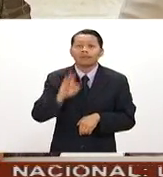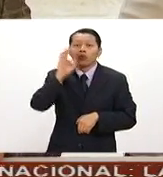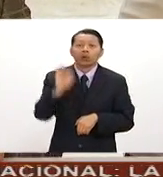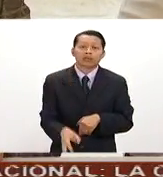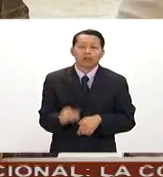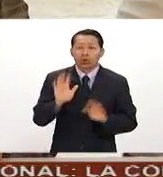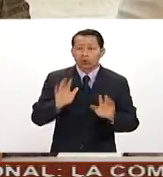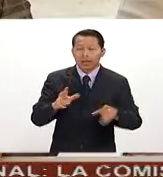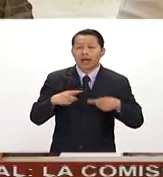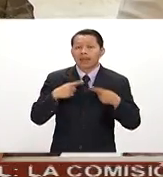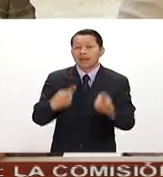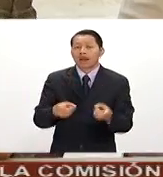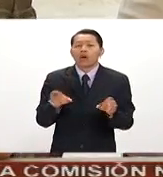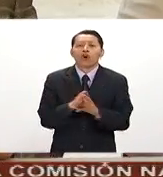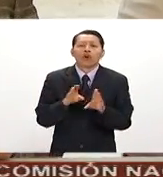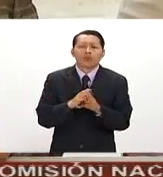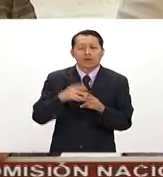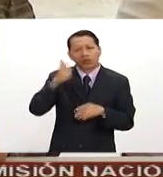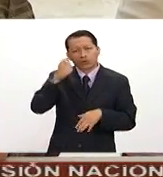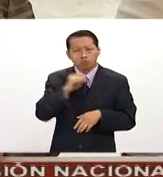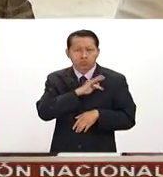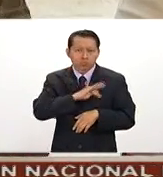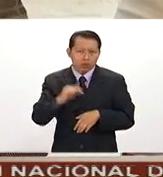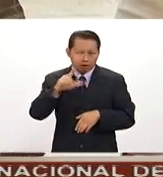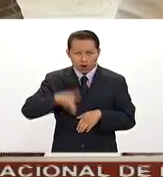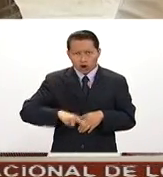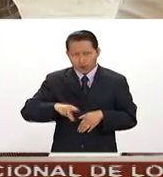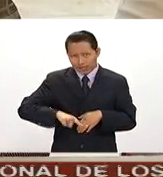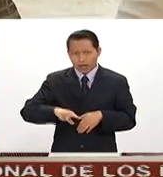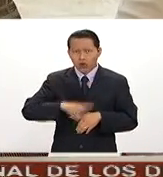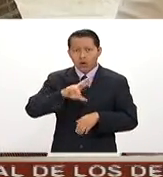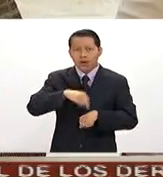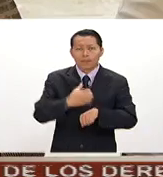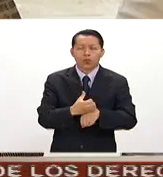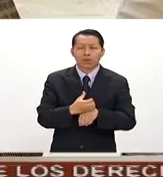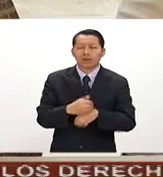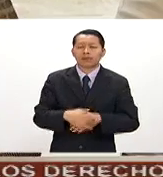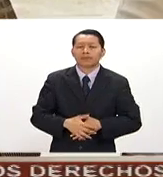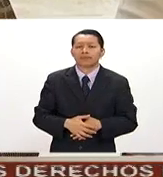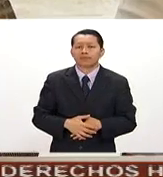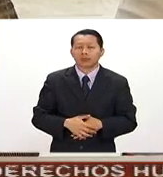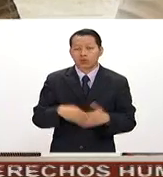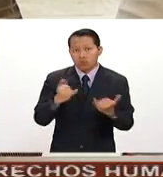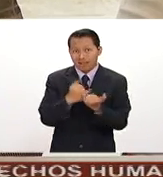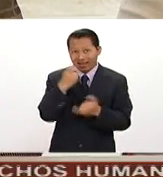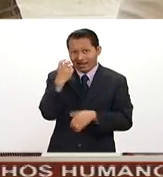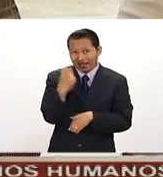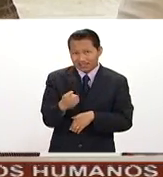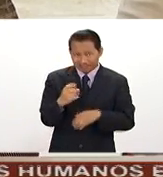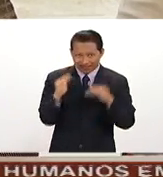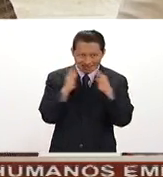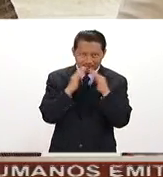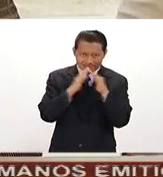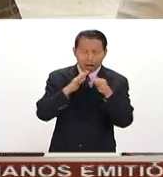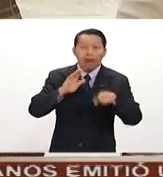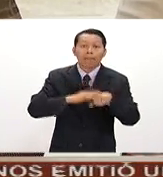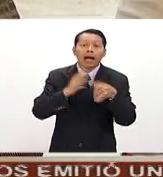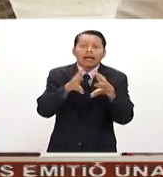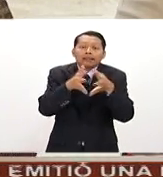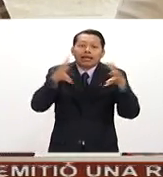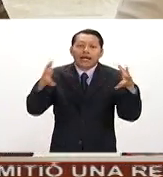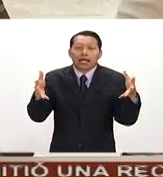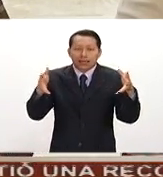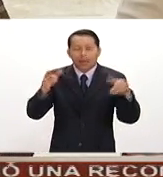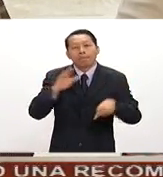han recibido un subsidio del gobierno de la República. Estas viviendas son ahora más grandes, tienen